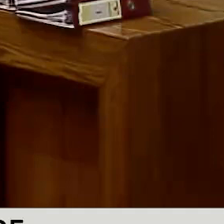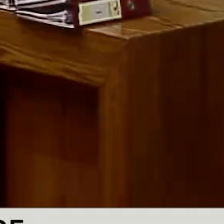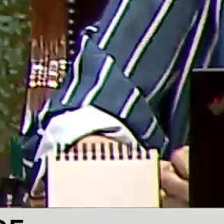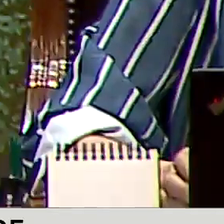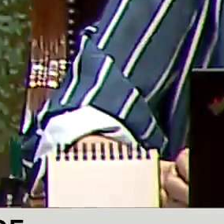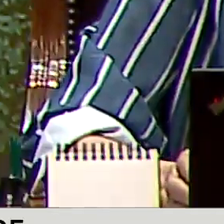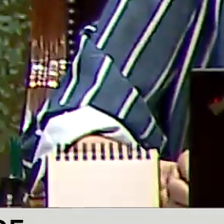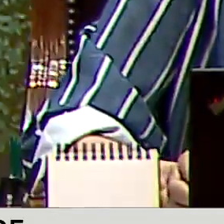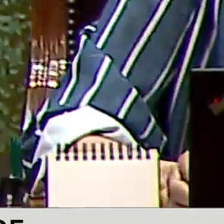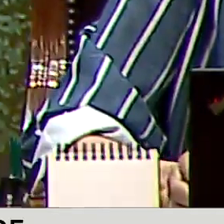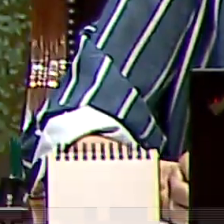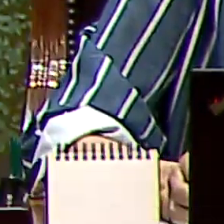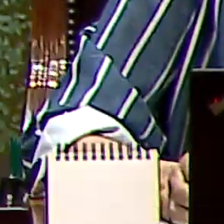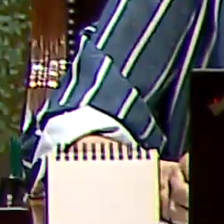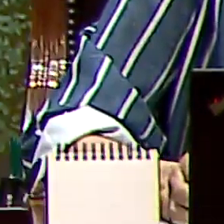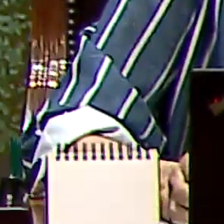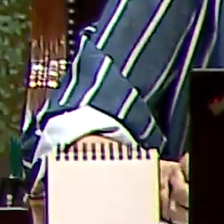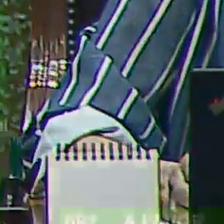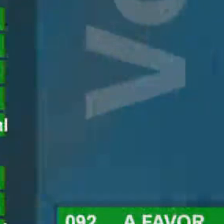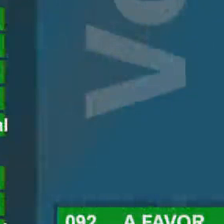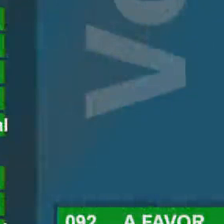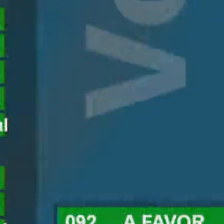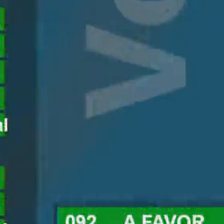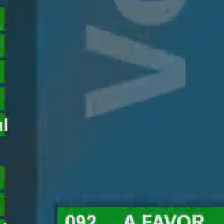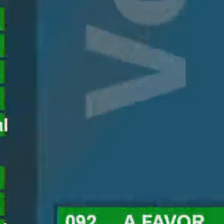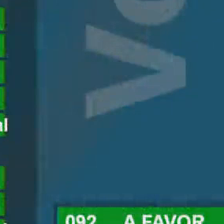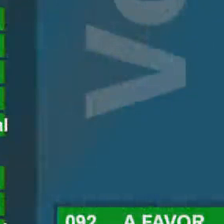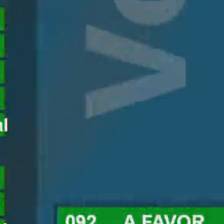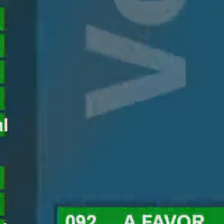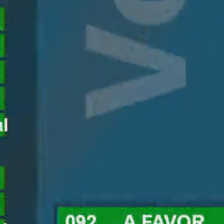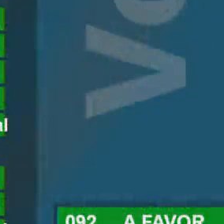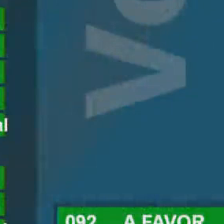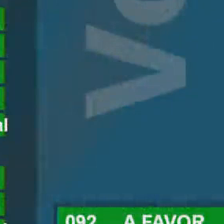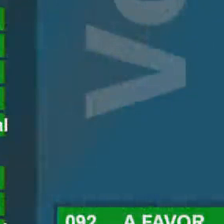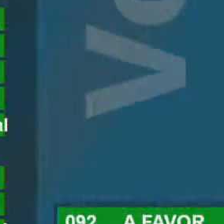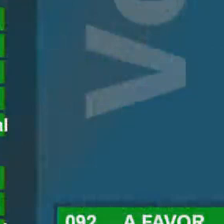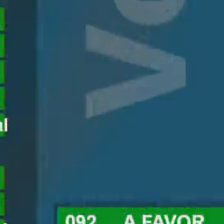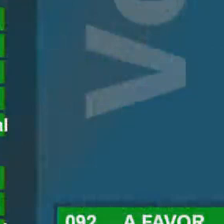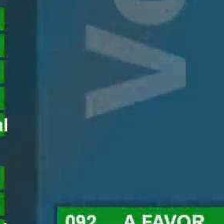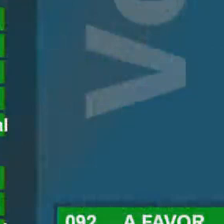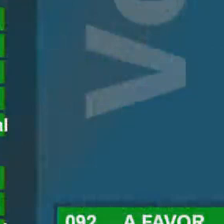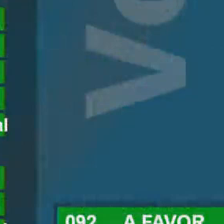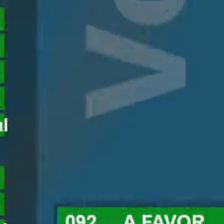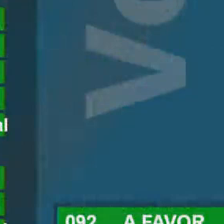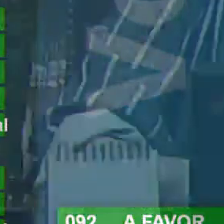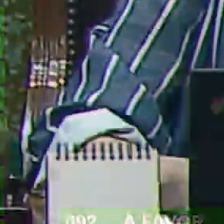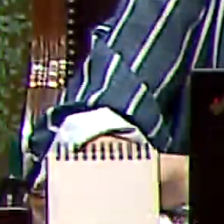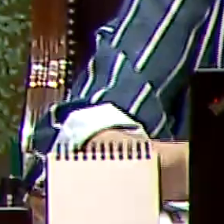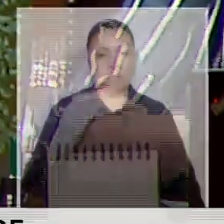resultado de la votación por la afirmativa 92 votos 36 en contra